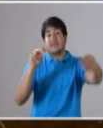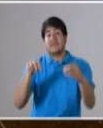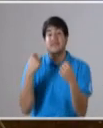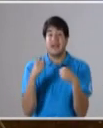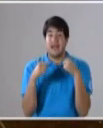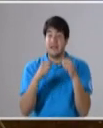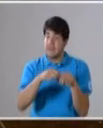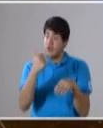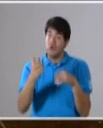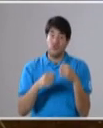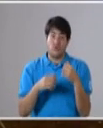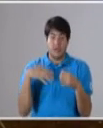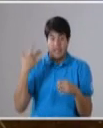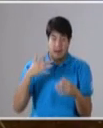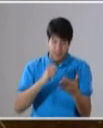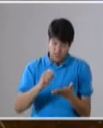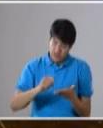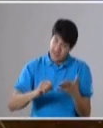sostener.